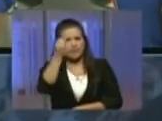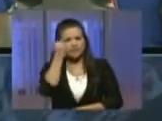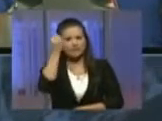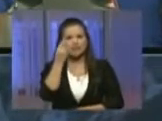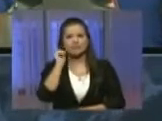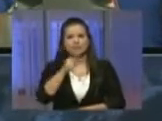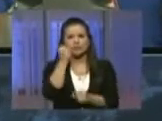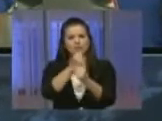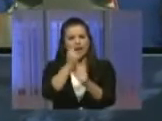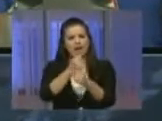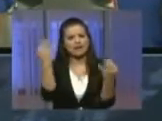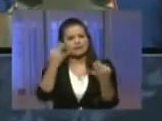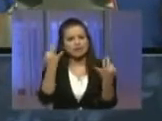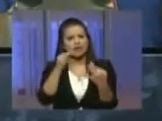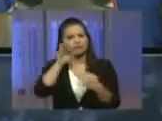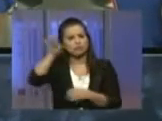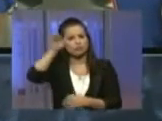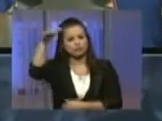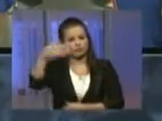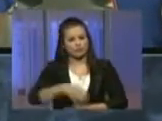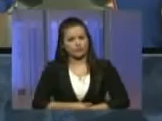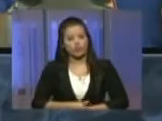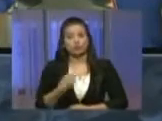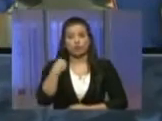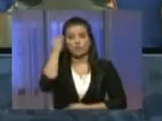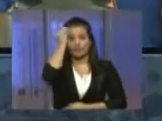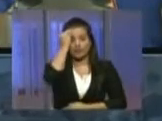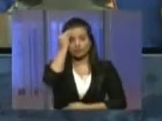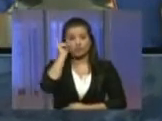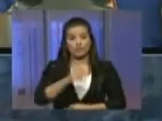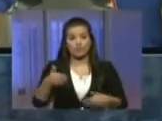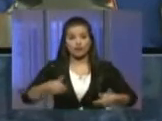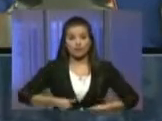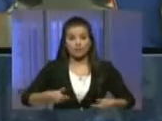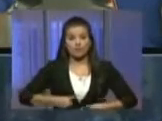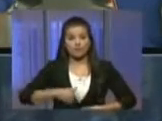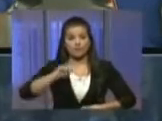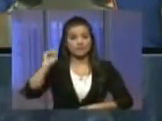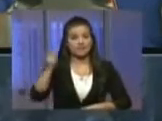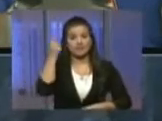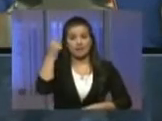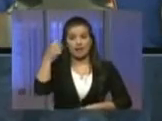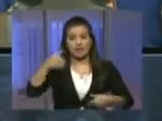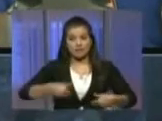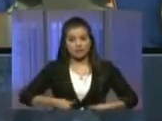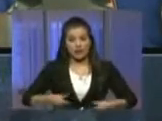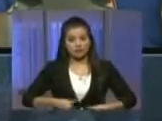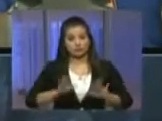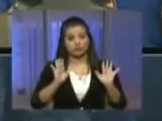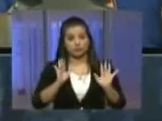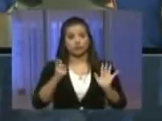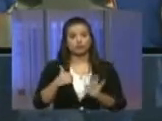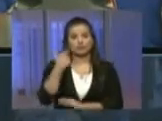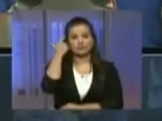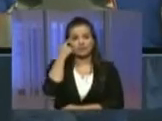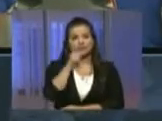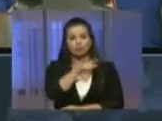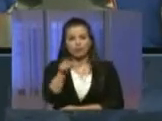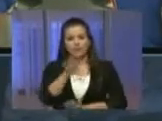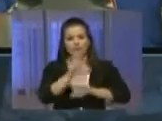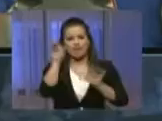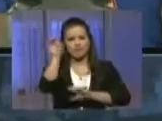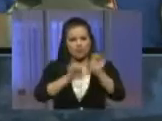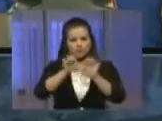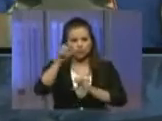futuro yo creo que el esfuerzo principal creo yo Sabiendo la evaluación que ustedes hacen allí